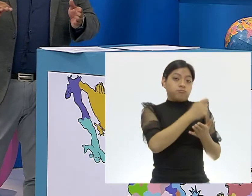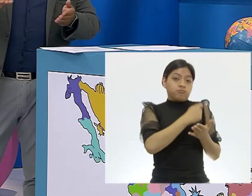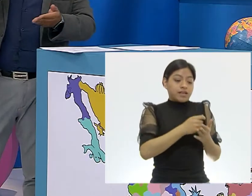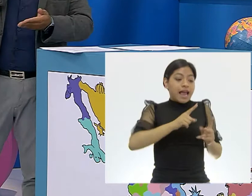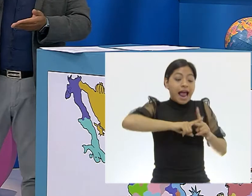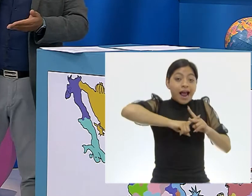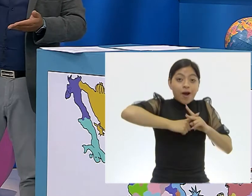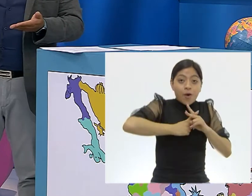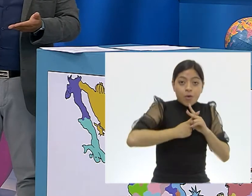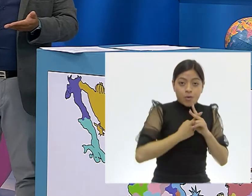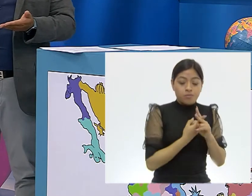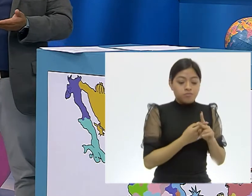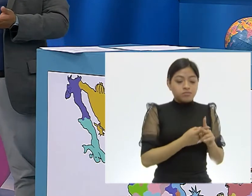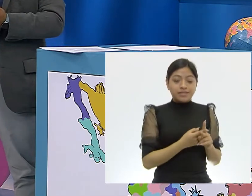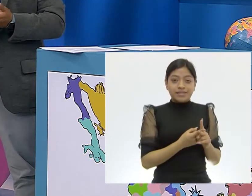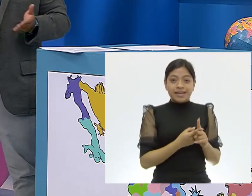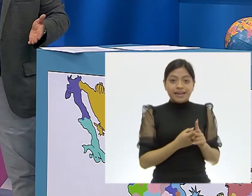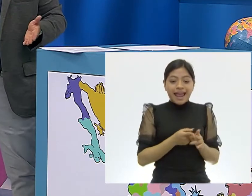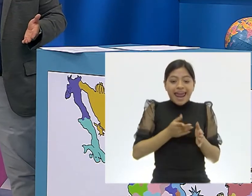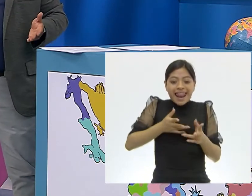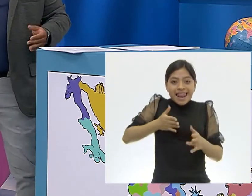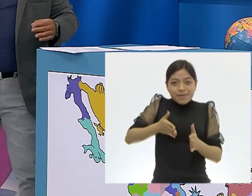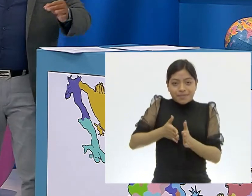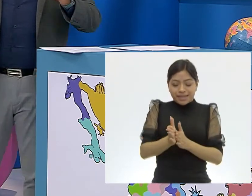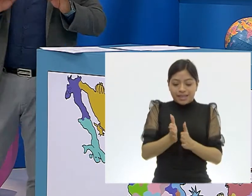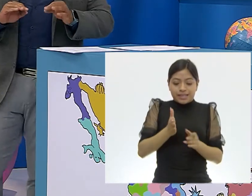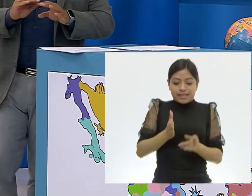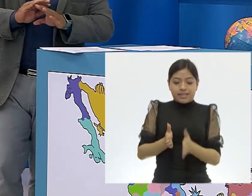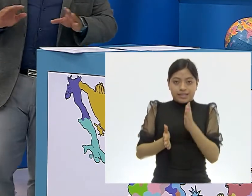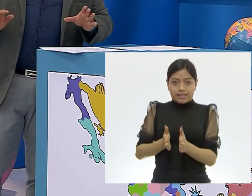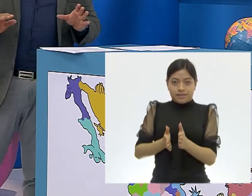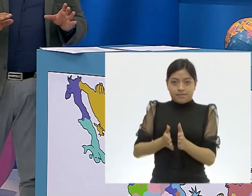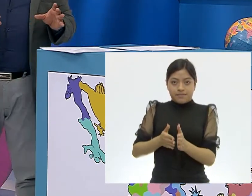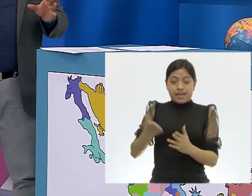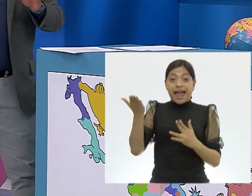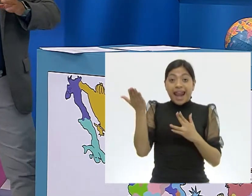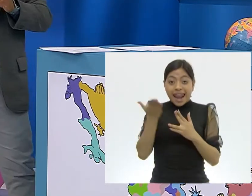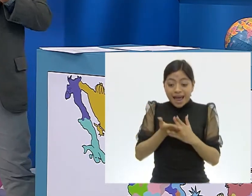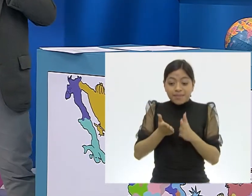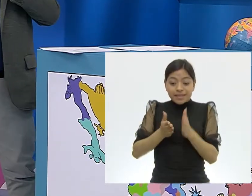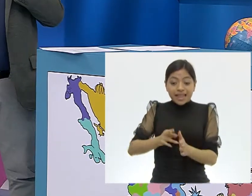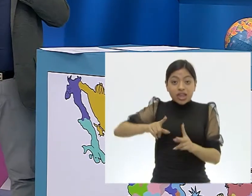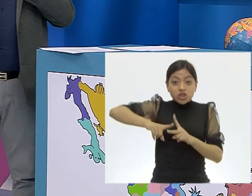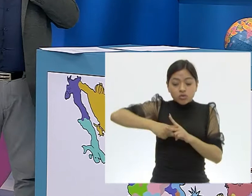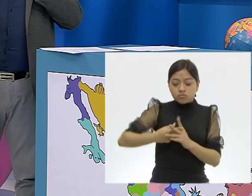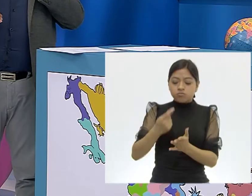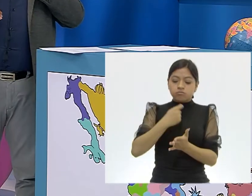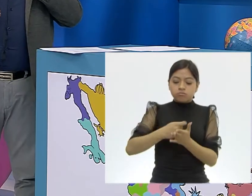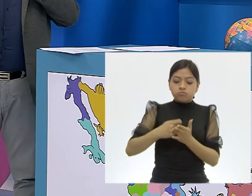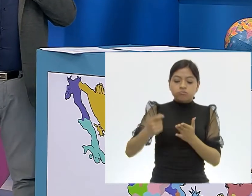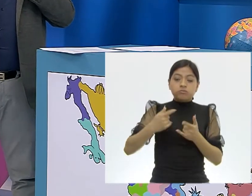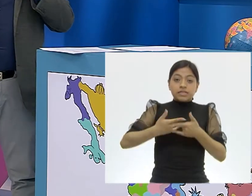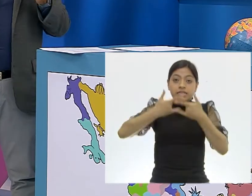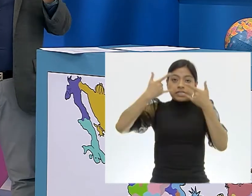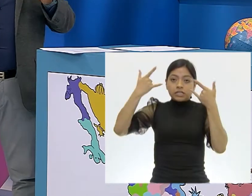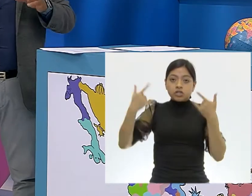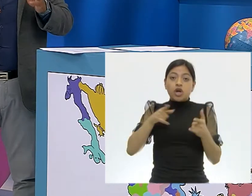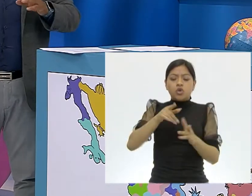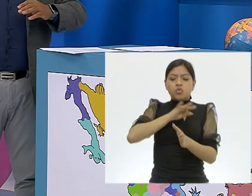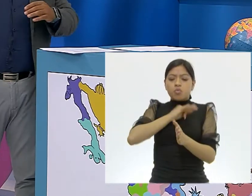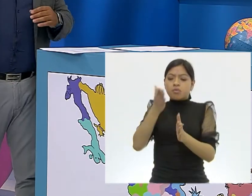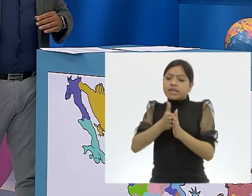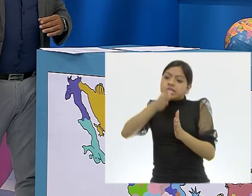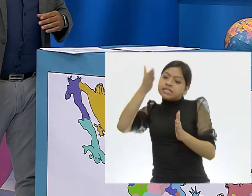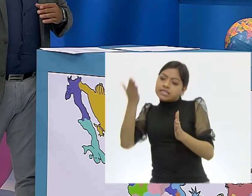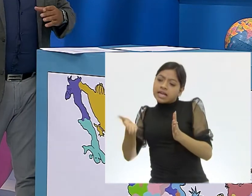desarrollo, es decir, desde el medio, como si fuera un sándwich, ¿sí? Y justamente desde el medio nosotros podemos ir haciendo saltos en el